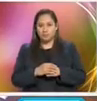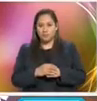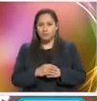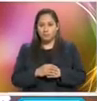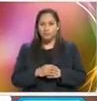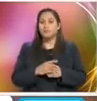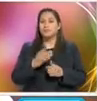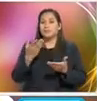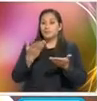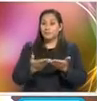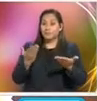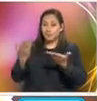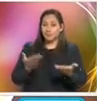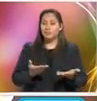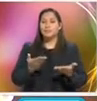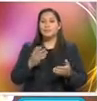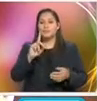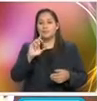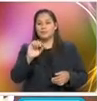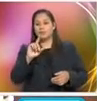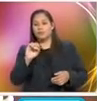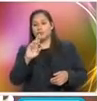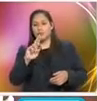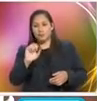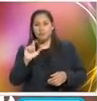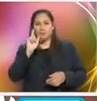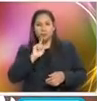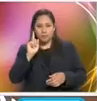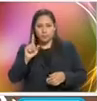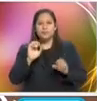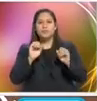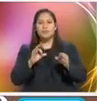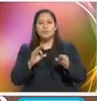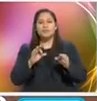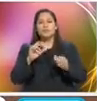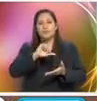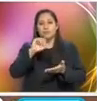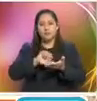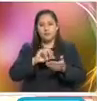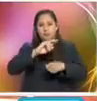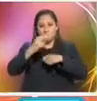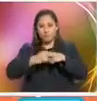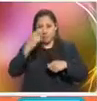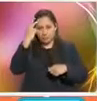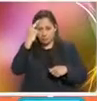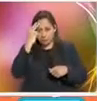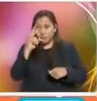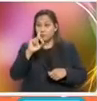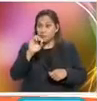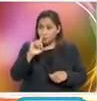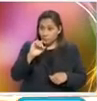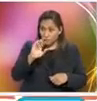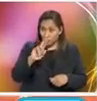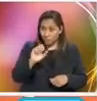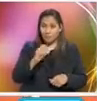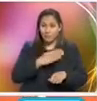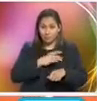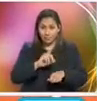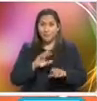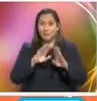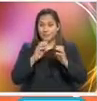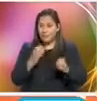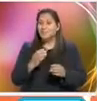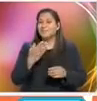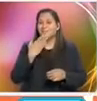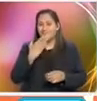En esta ocasión nos acompaña Dolores Reyes. Ella viene del Instituto Nacional de Bellas Artes. Dolores, buenos días. ¿Cómo le va? ¿Qué tal? Buen día. Muchas gracias